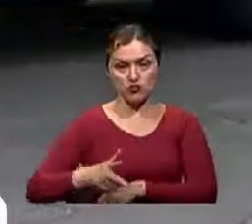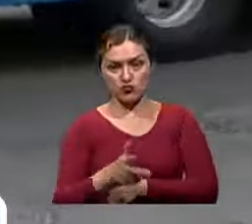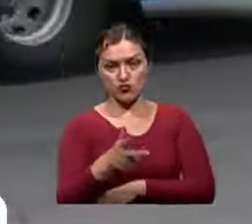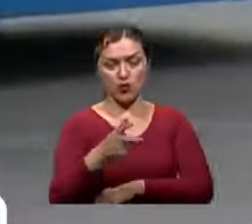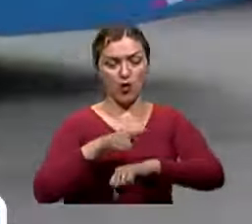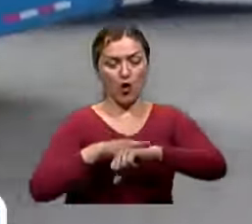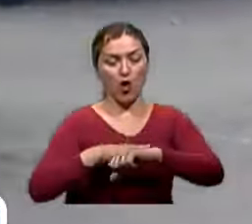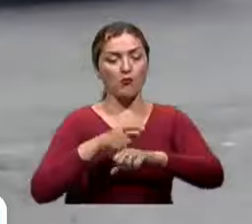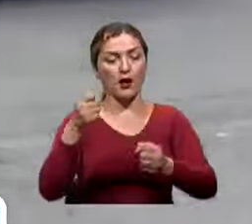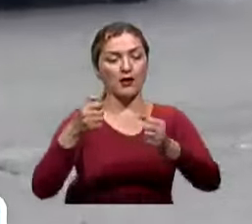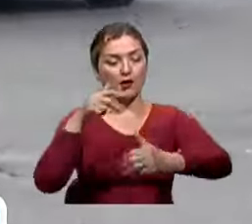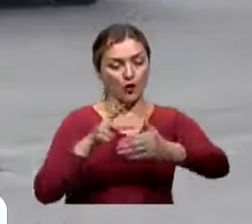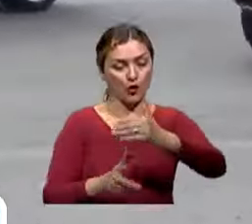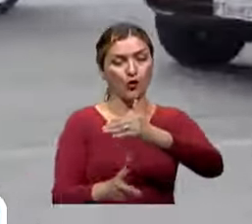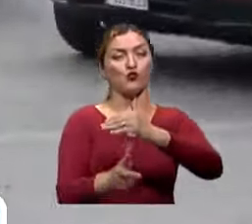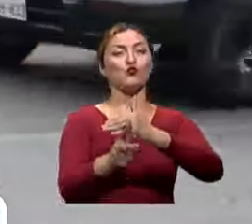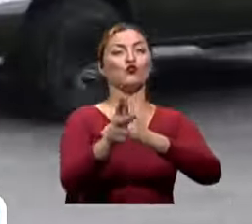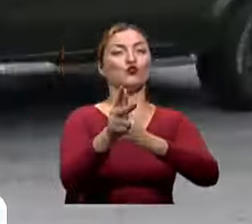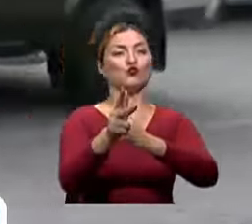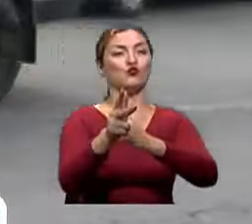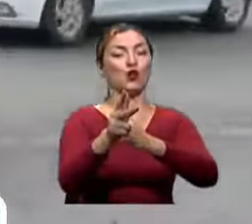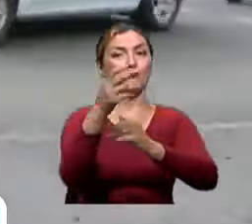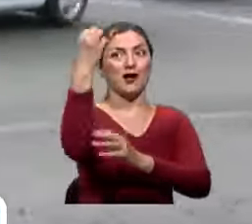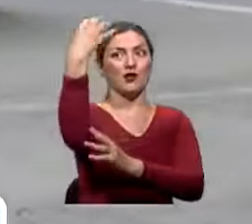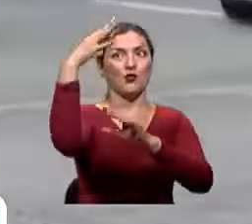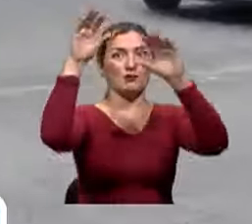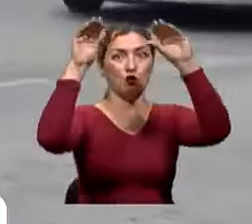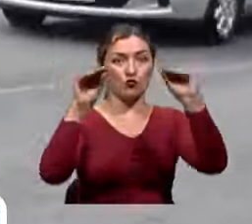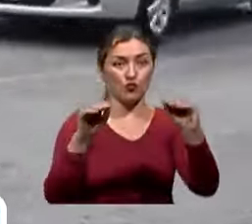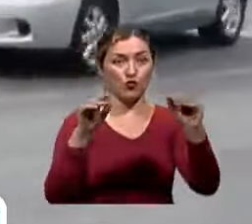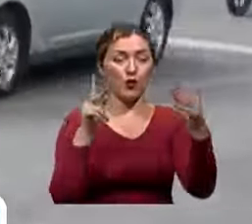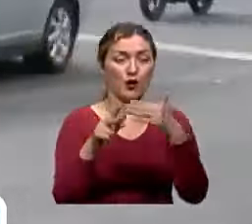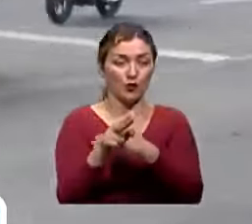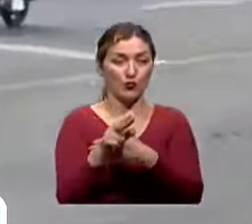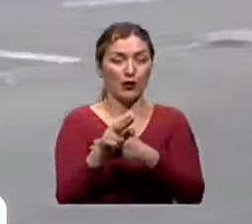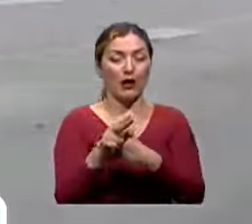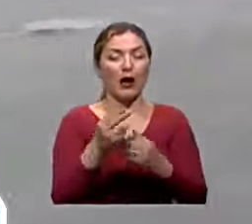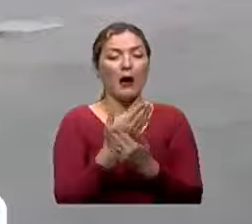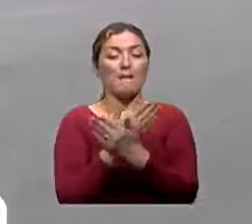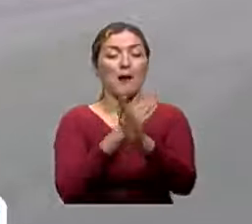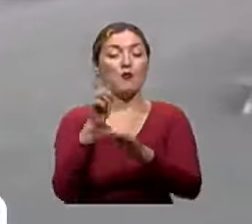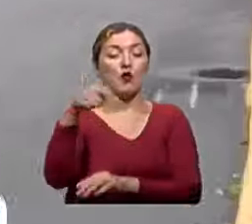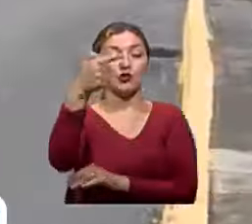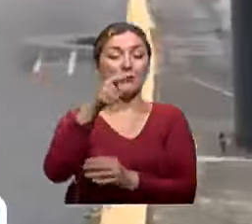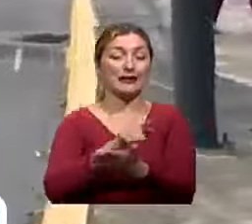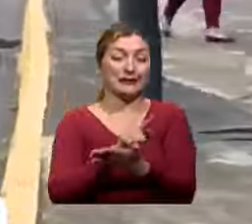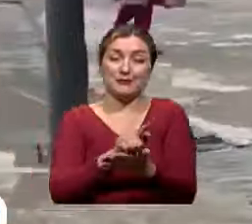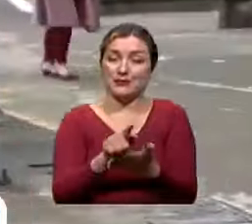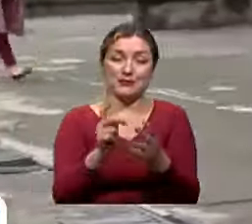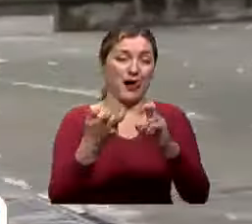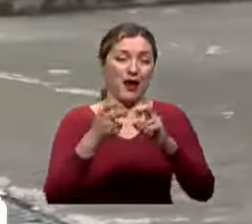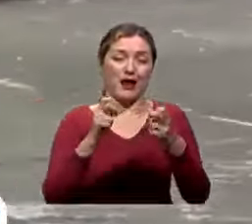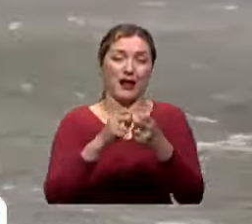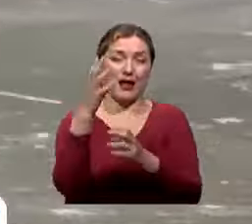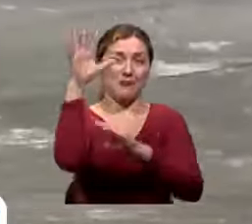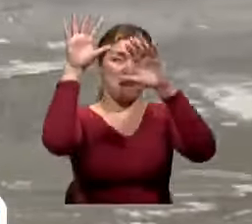que ingresan los vehículos por aquí no vamos a tener luz, ¿no? De acuerdo a los cortes de luz se prevé que la próxima semana también tengamos